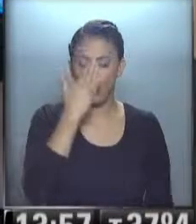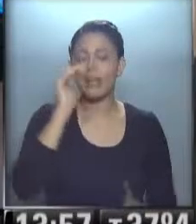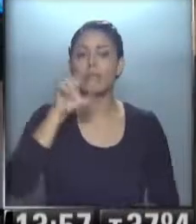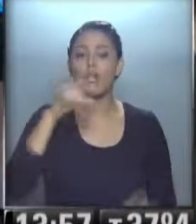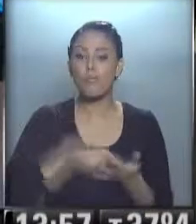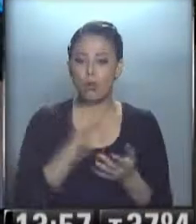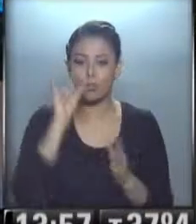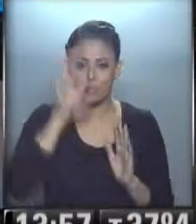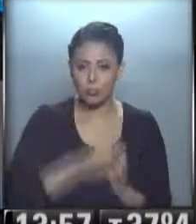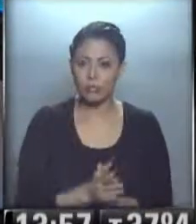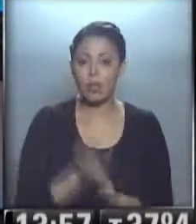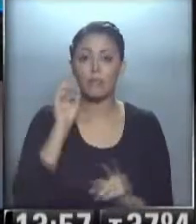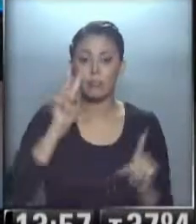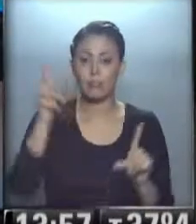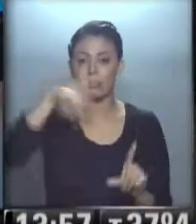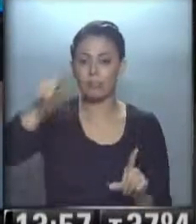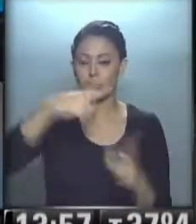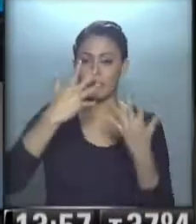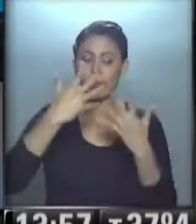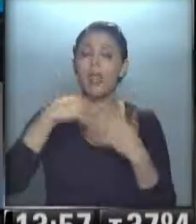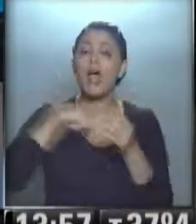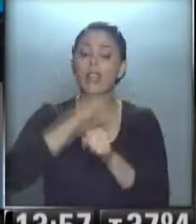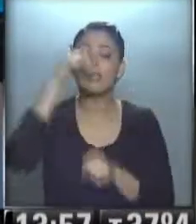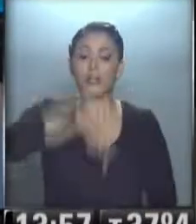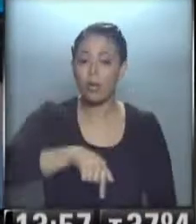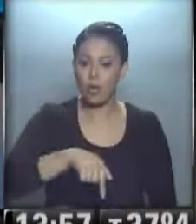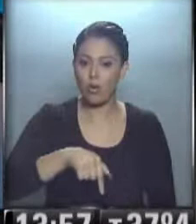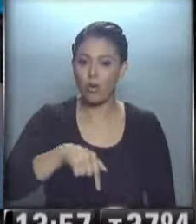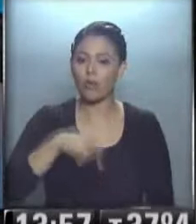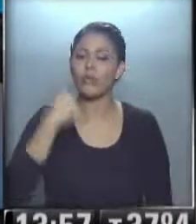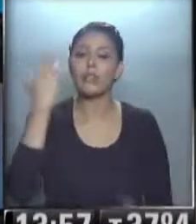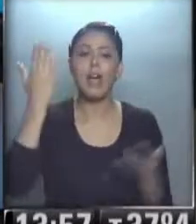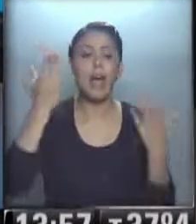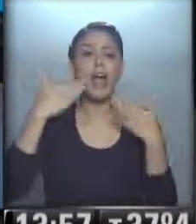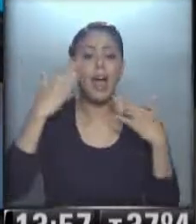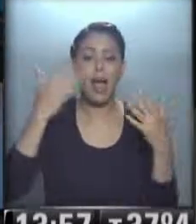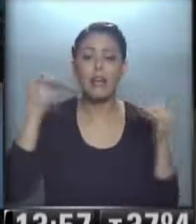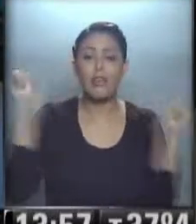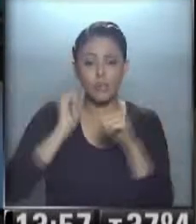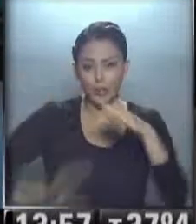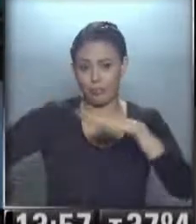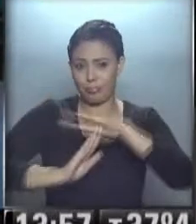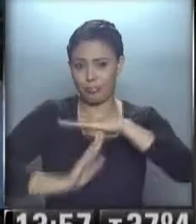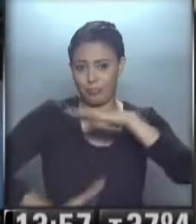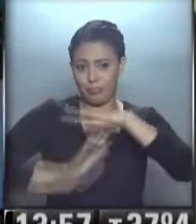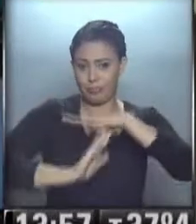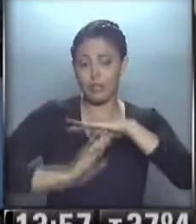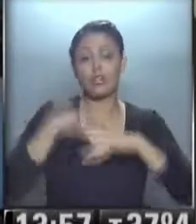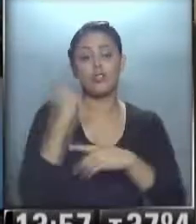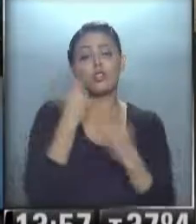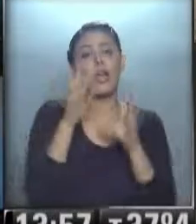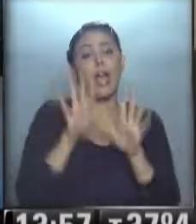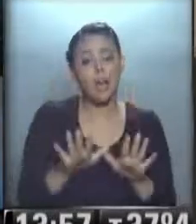de Buenos Aires. Este anticiclón no está dejando mucho avanzar este aire más fresco que tanto estamos